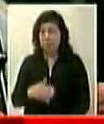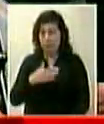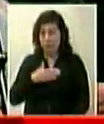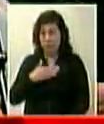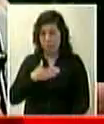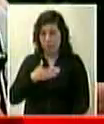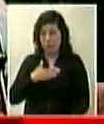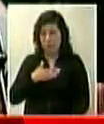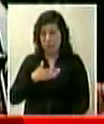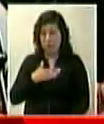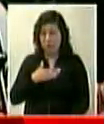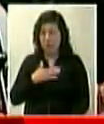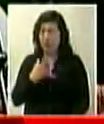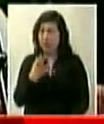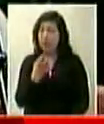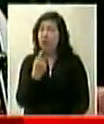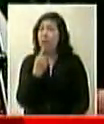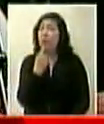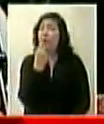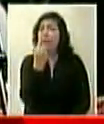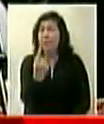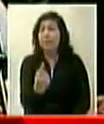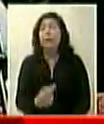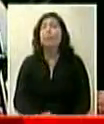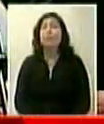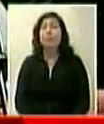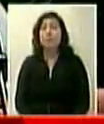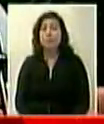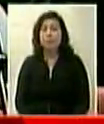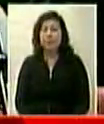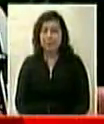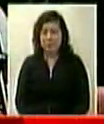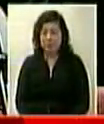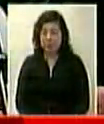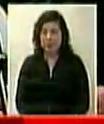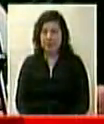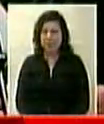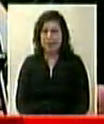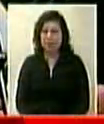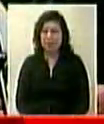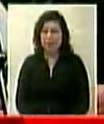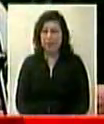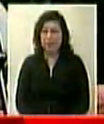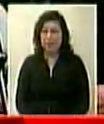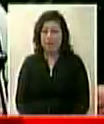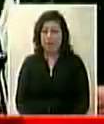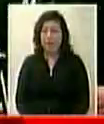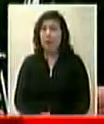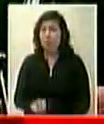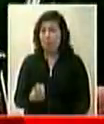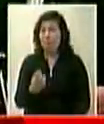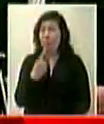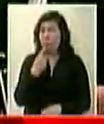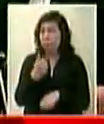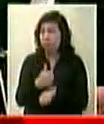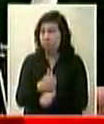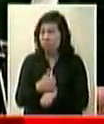quiero manifestar lo siguiente, ¿no? En primer lugar, tal cual ha dicho nuestro vocero,